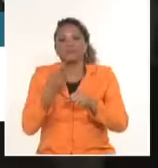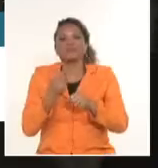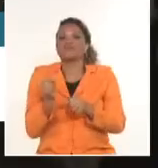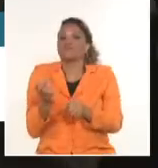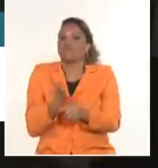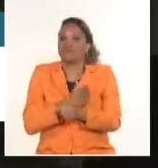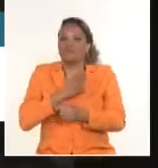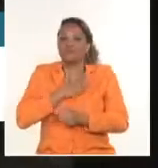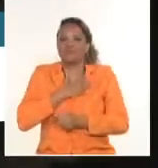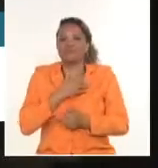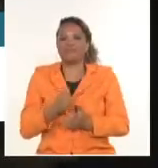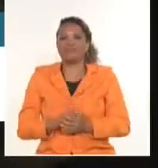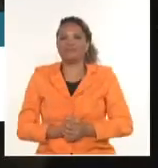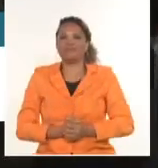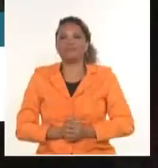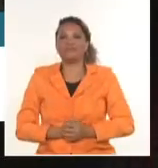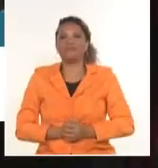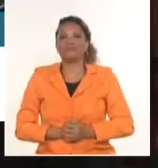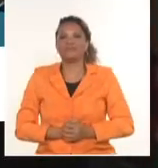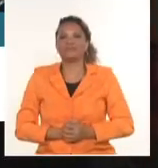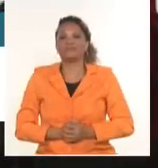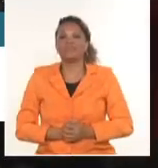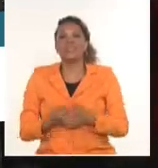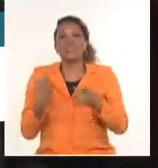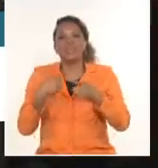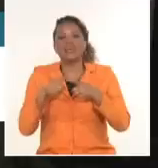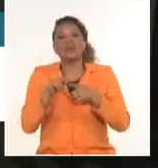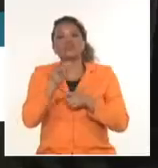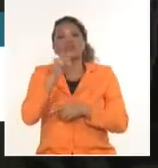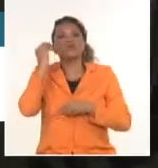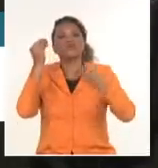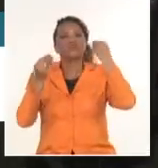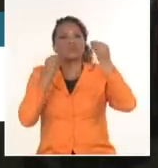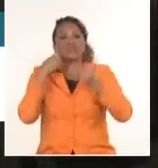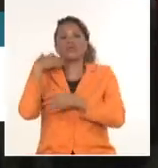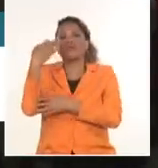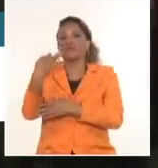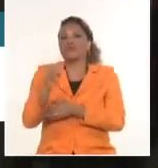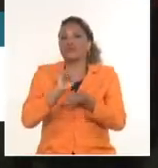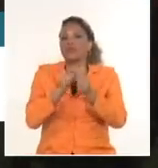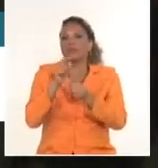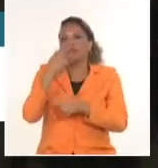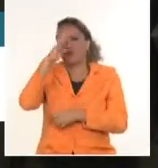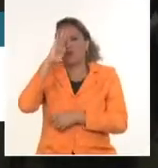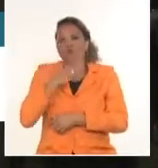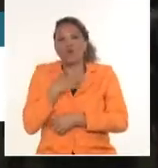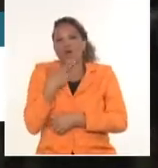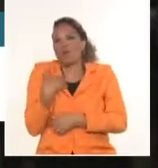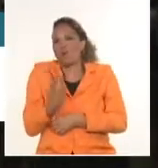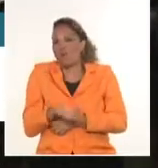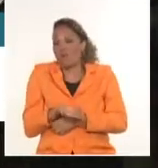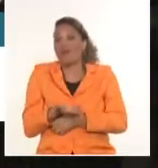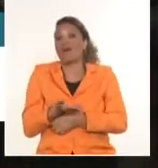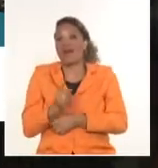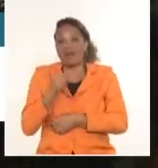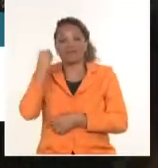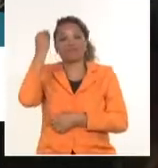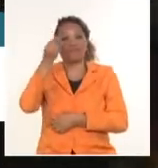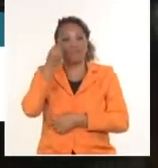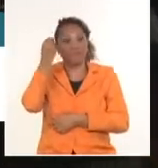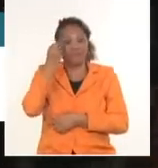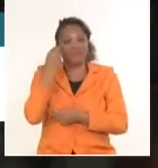también aquí en nuestro país. Y son figuras que también nos hacen pensar en el futuro del deporte cubano, Gotay, en futuros